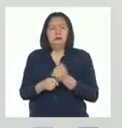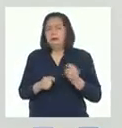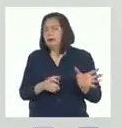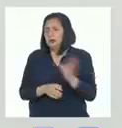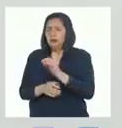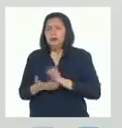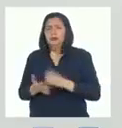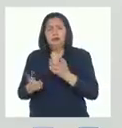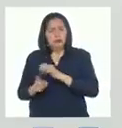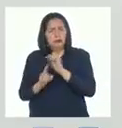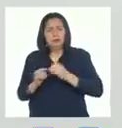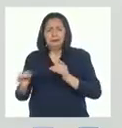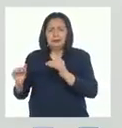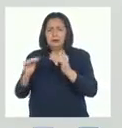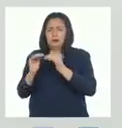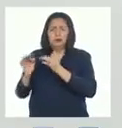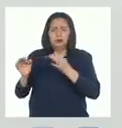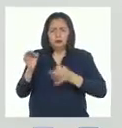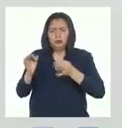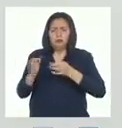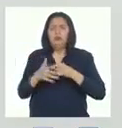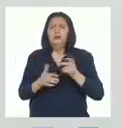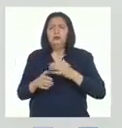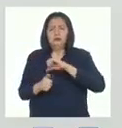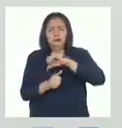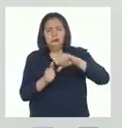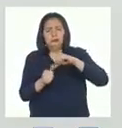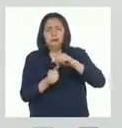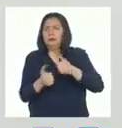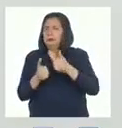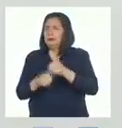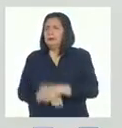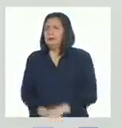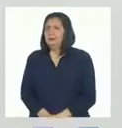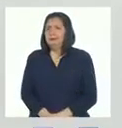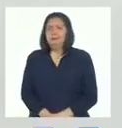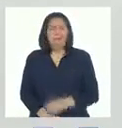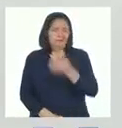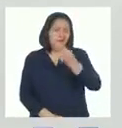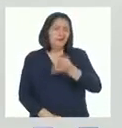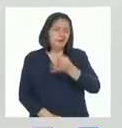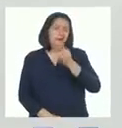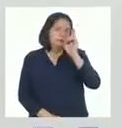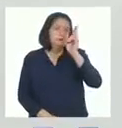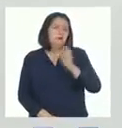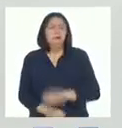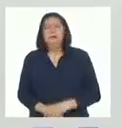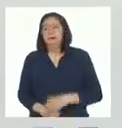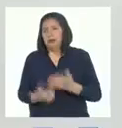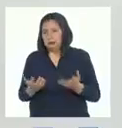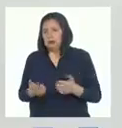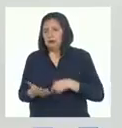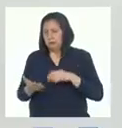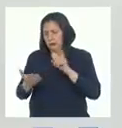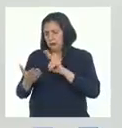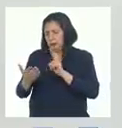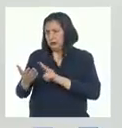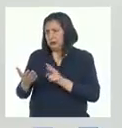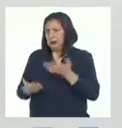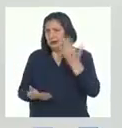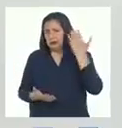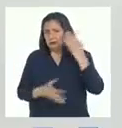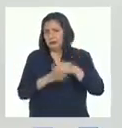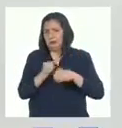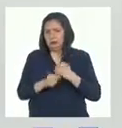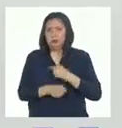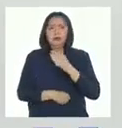una sociedad más justa, donde sea posible una convivencia sana. Es cierto, profesor. A pesar de que lo he leído desde hace